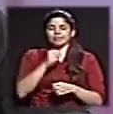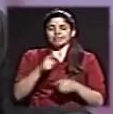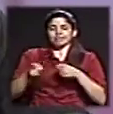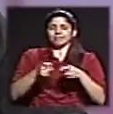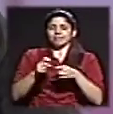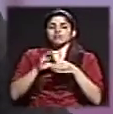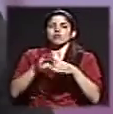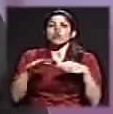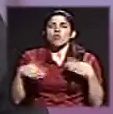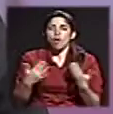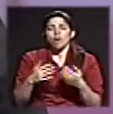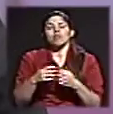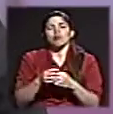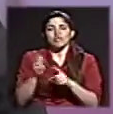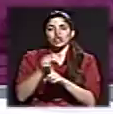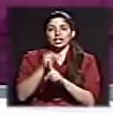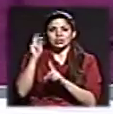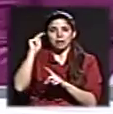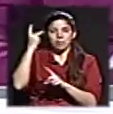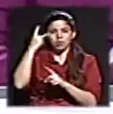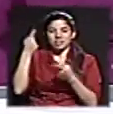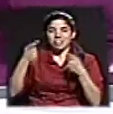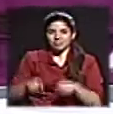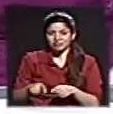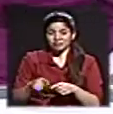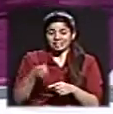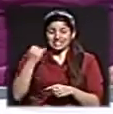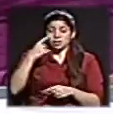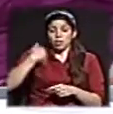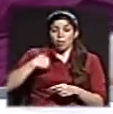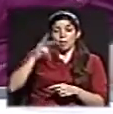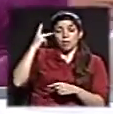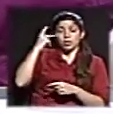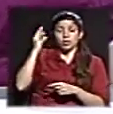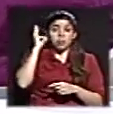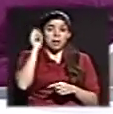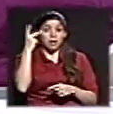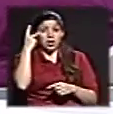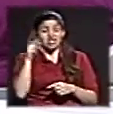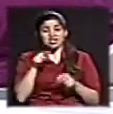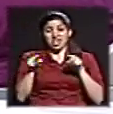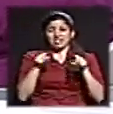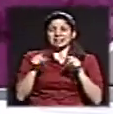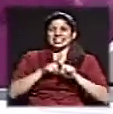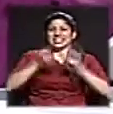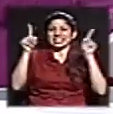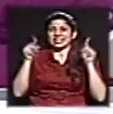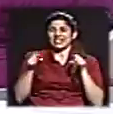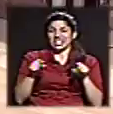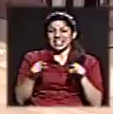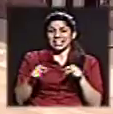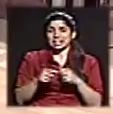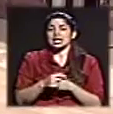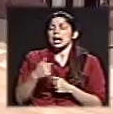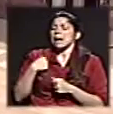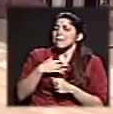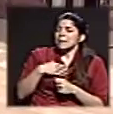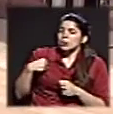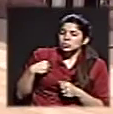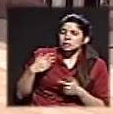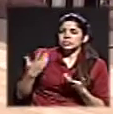violencia política. Efectivamente. Y en este país, sin duda, ser un hombre político y ser una mujer política es absolutamente diferente. Me gustaría... Sin embargo,